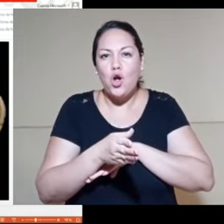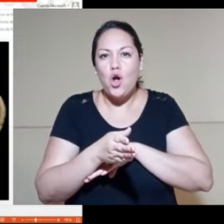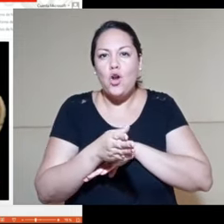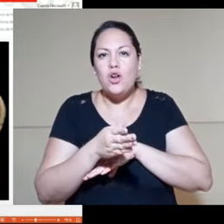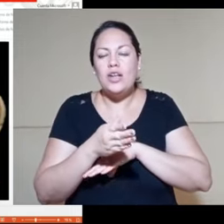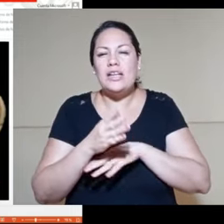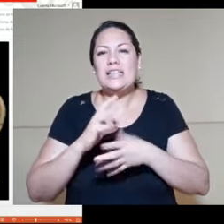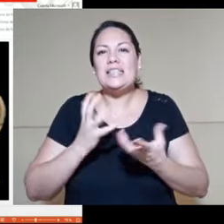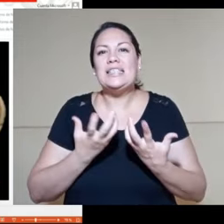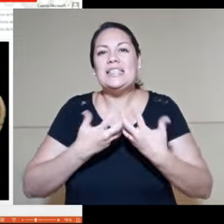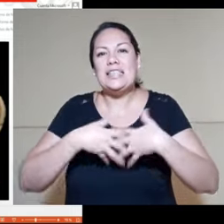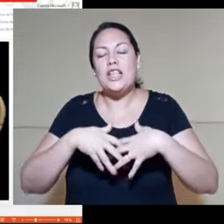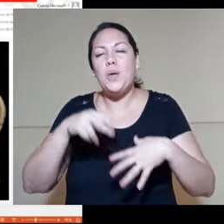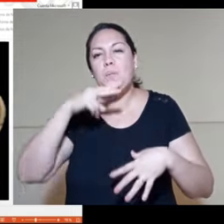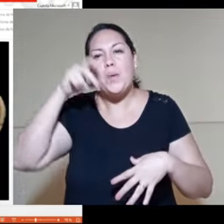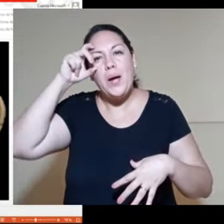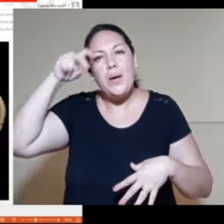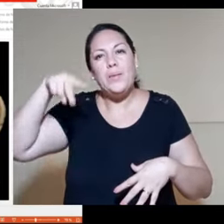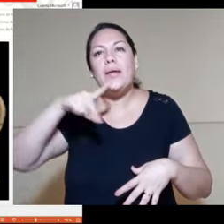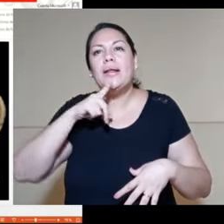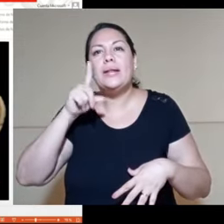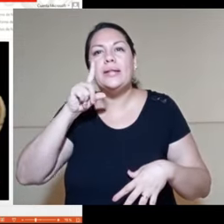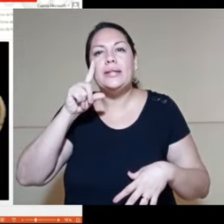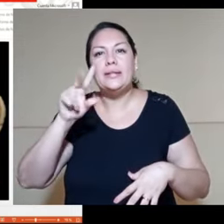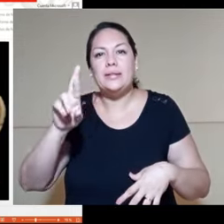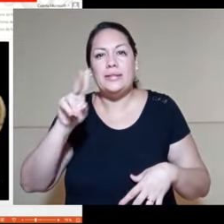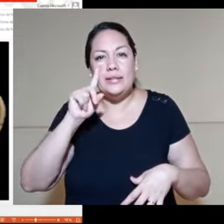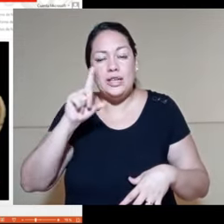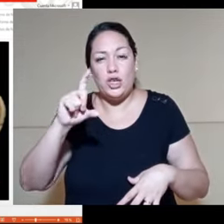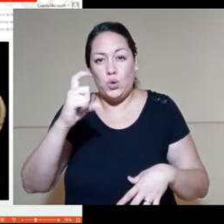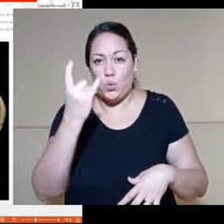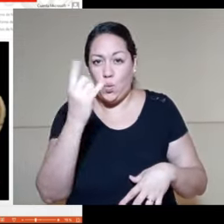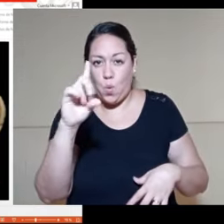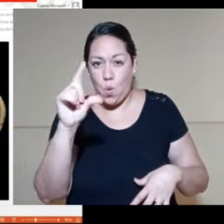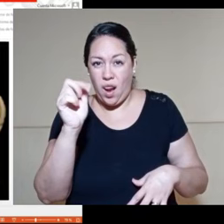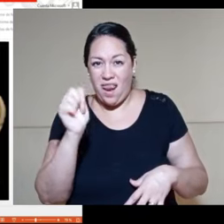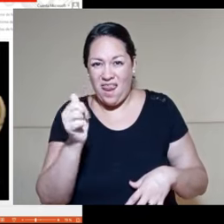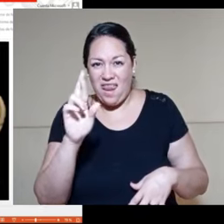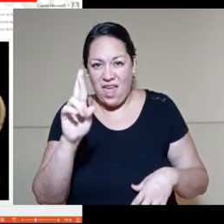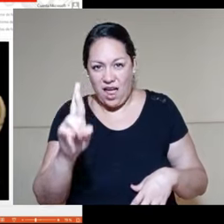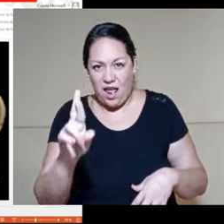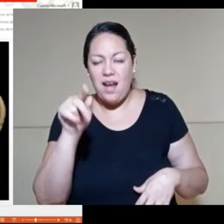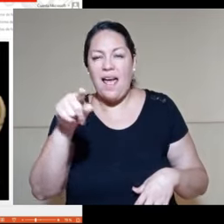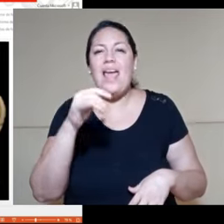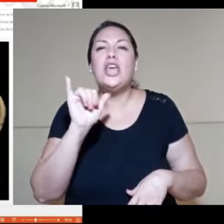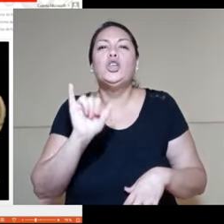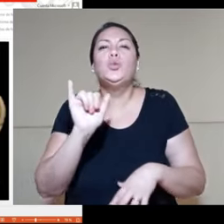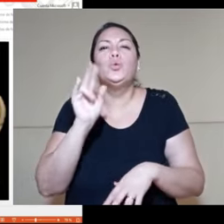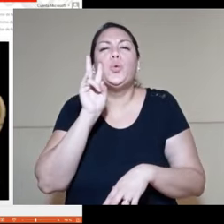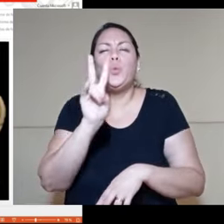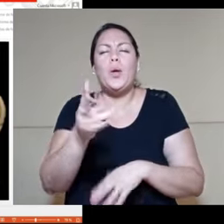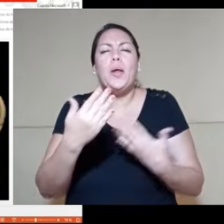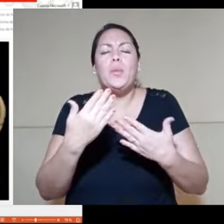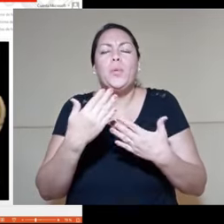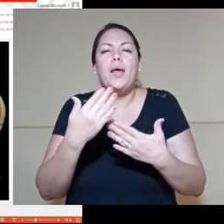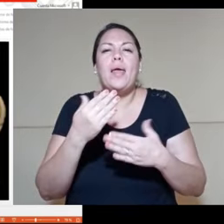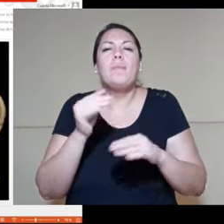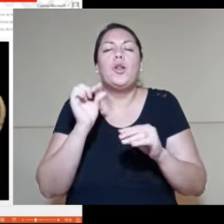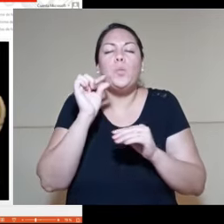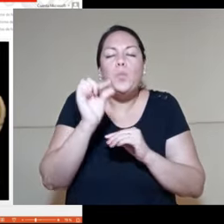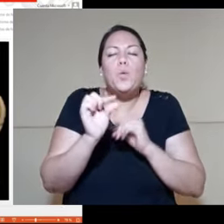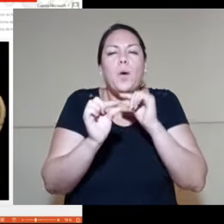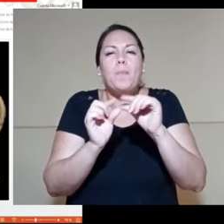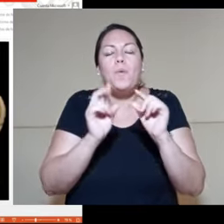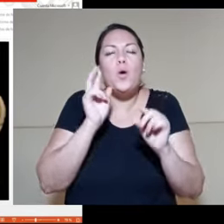la introducción, el sistema ventricular. La profesora explicó todo hay una clase en YouTube del sistema ventricular.